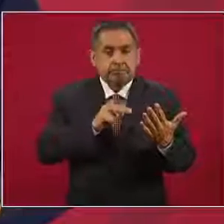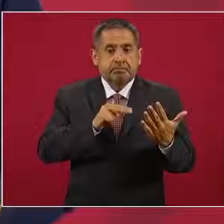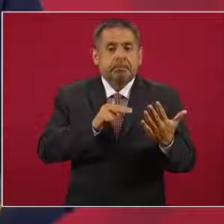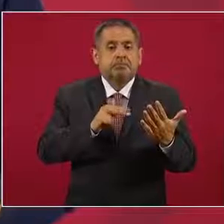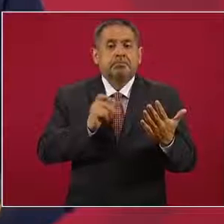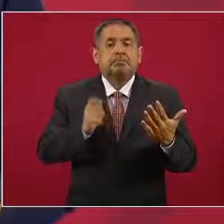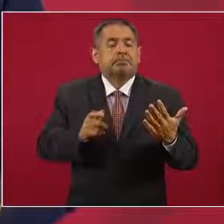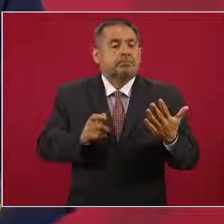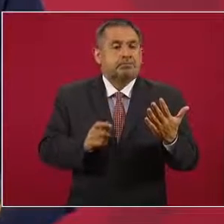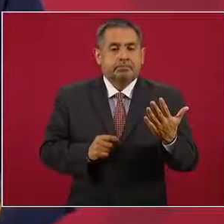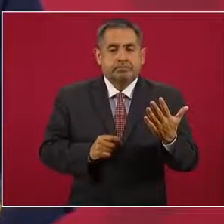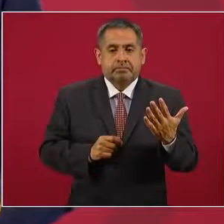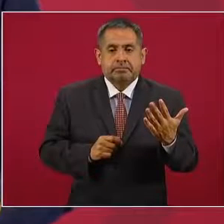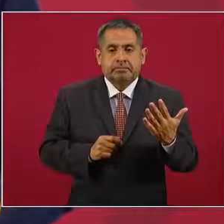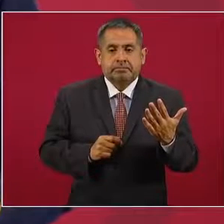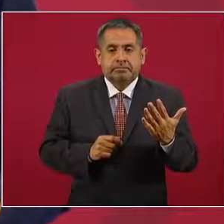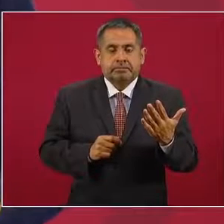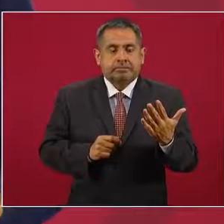estamos ya